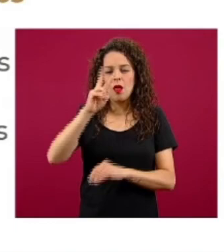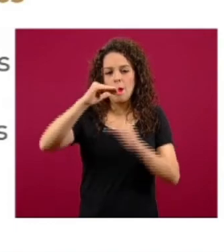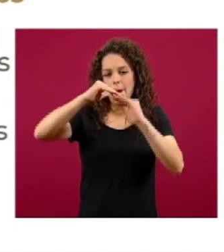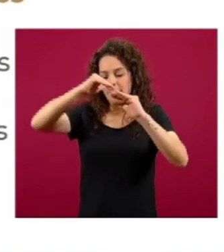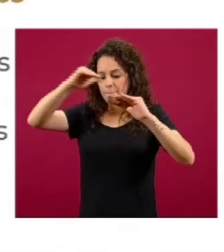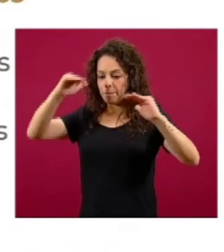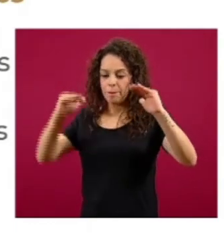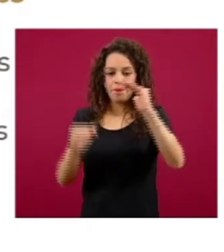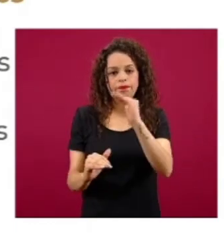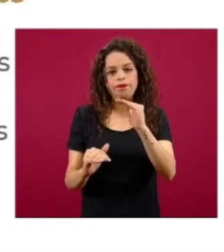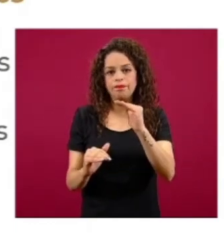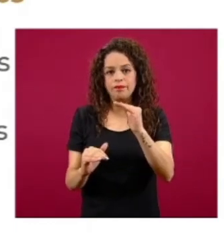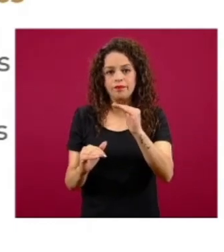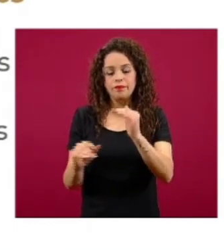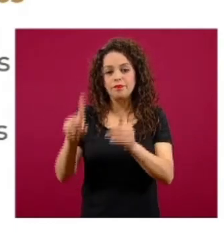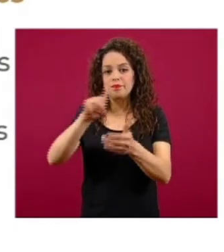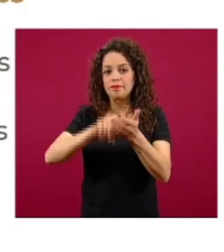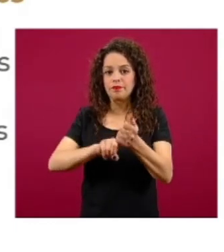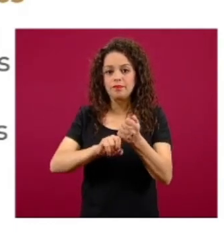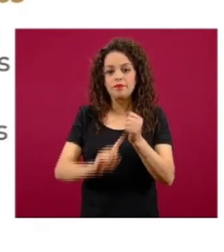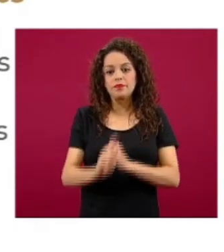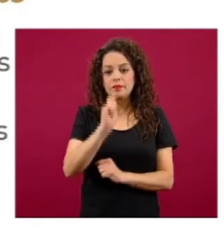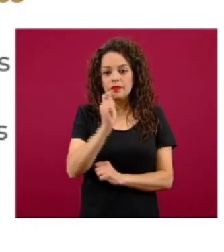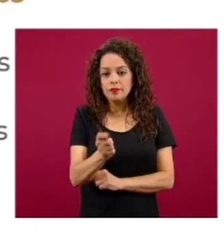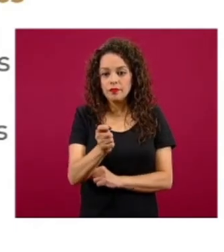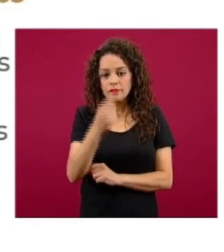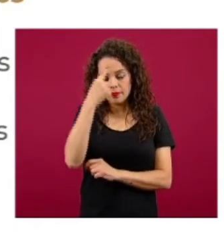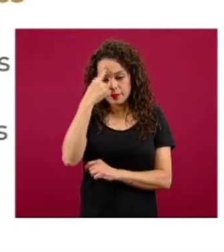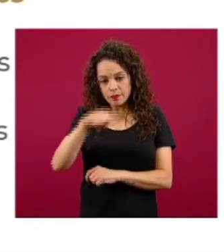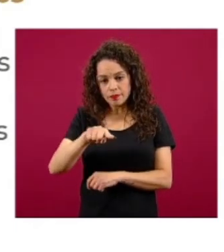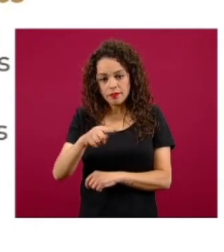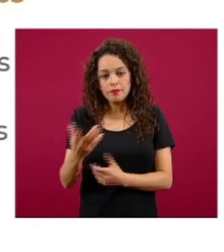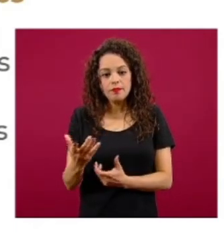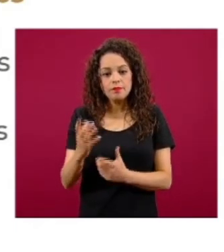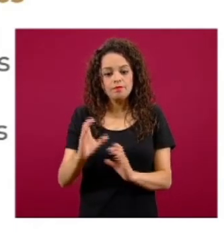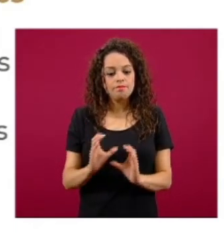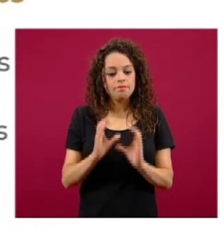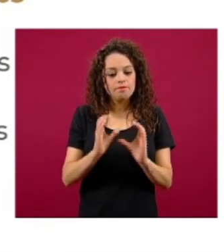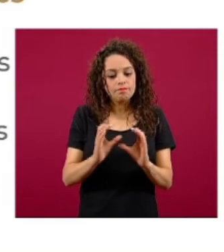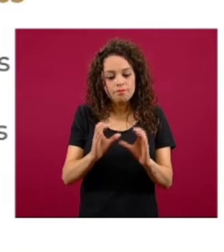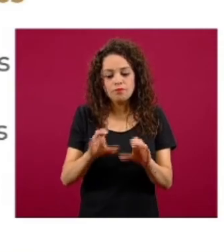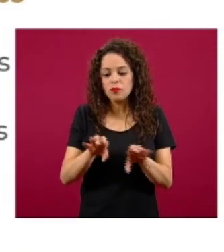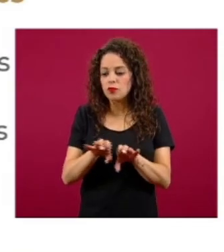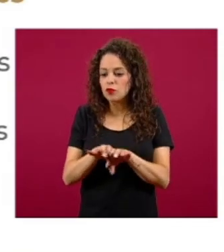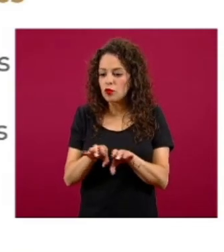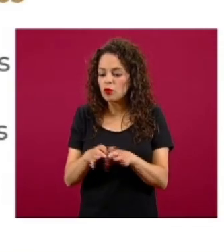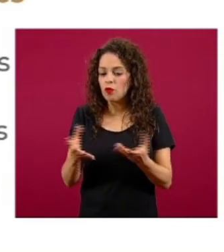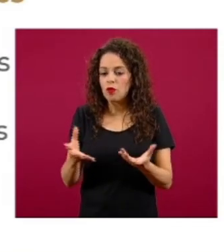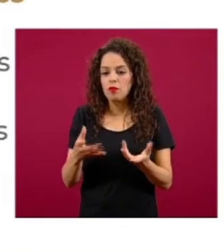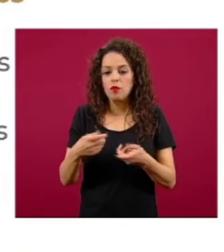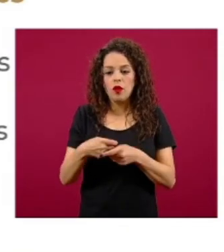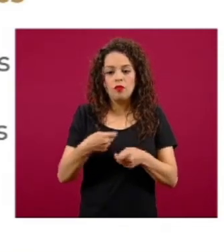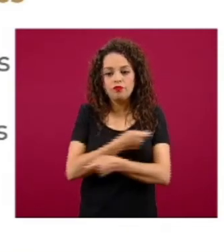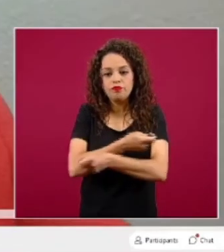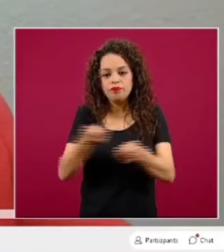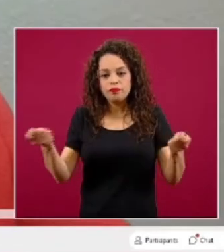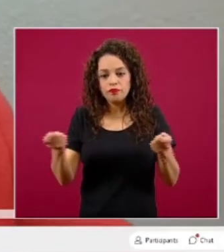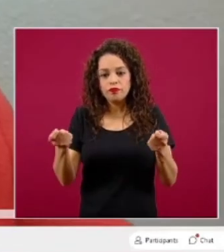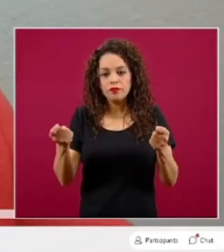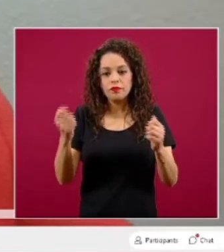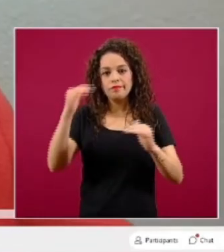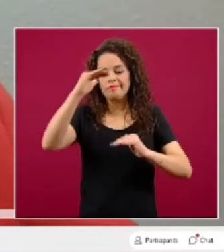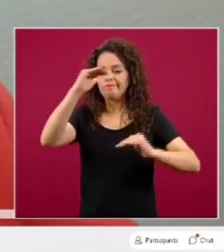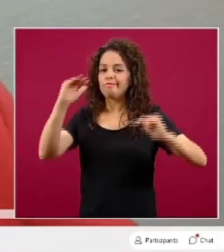feminista, ¿no? El tema de los cuidados, el tema de la distribución desigual de los